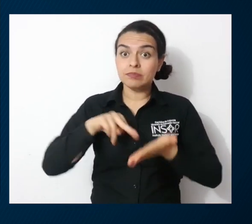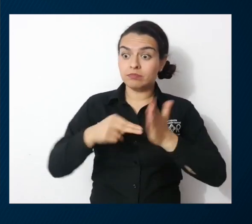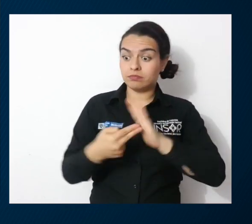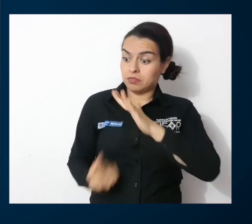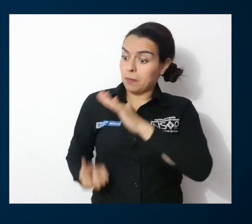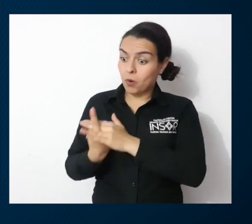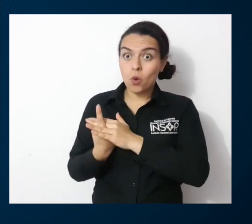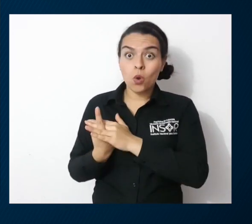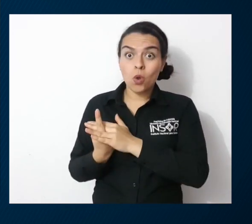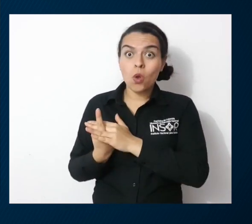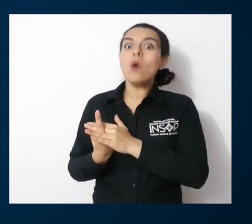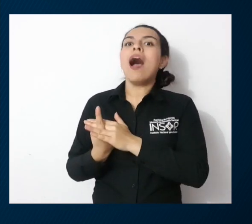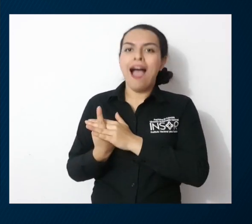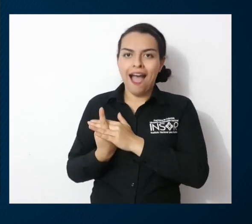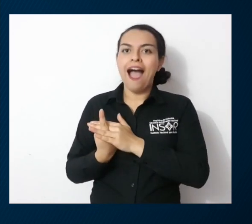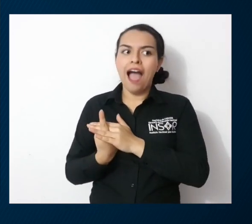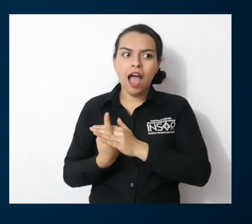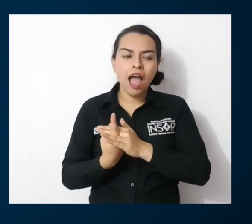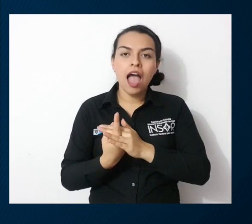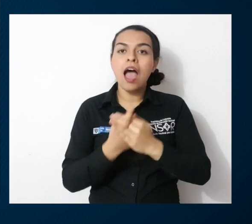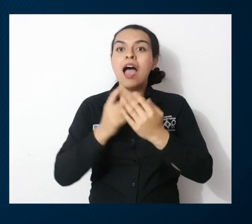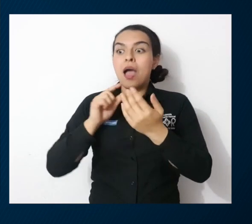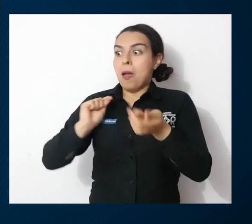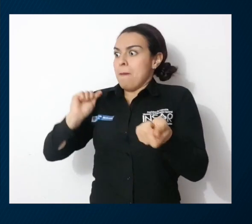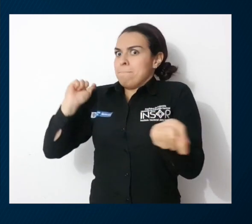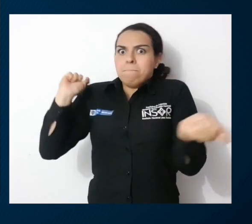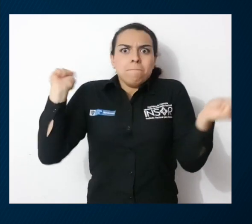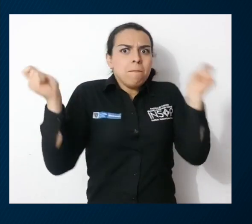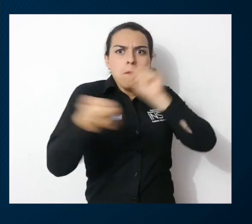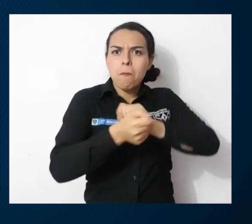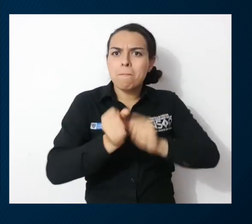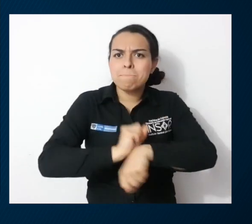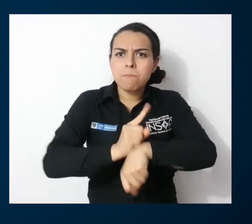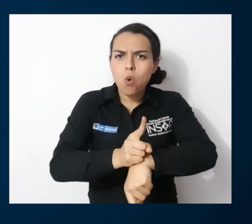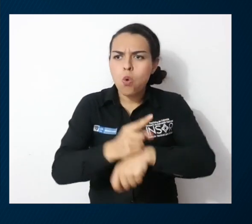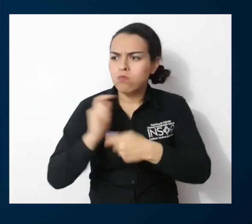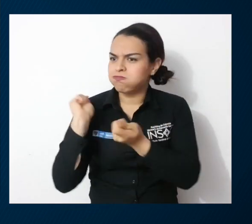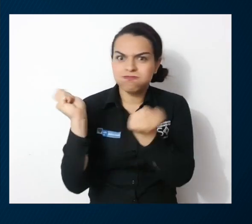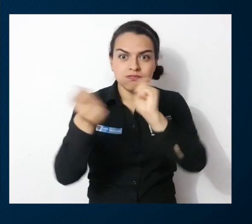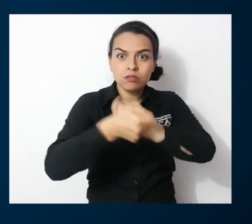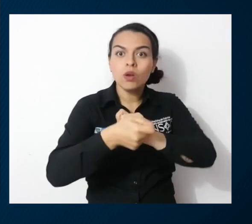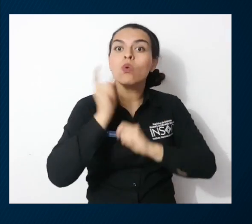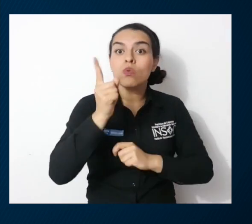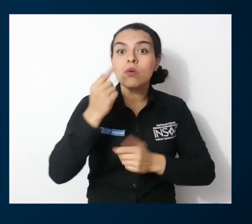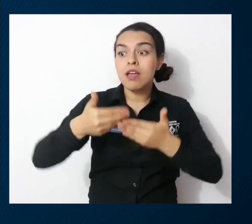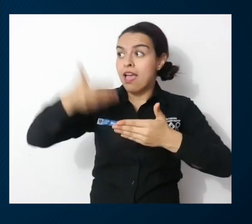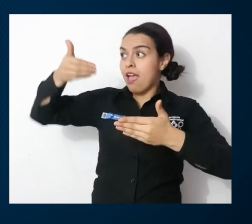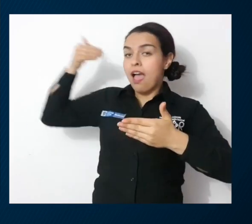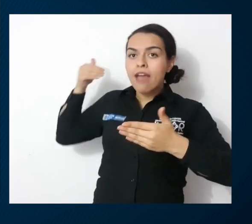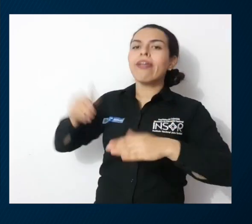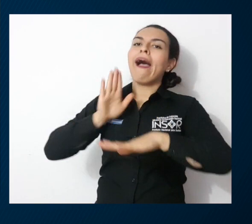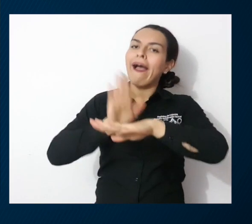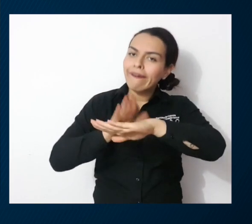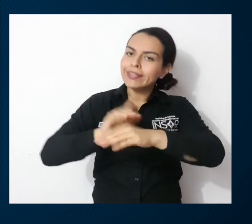es acelerar todos esos cambios que desde hace